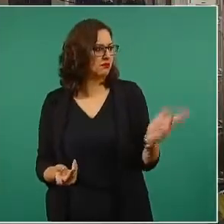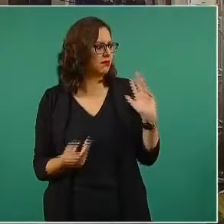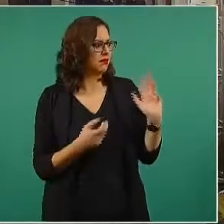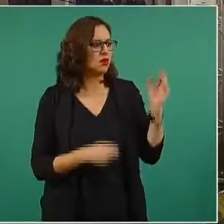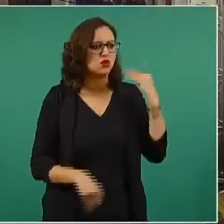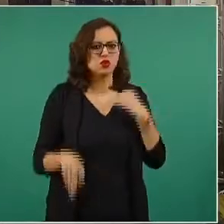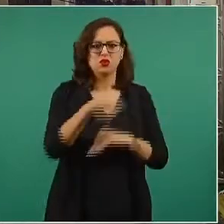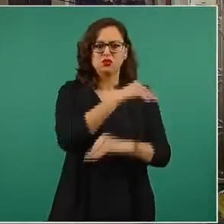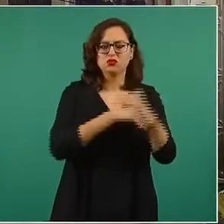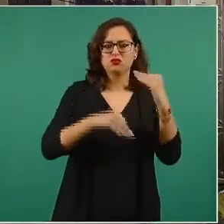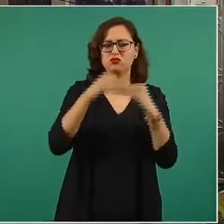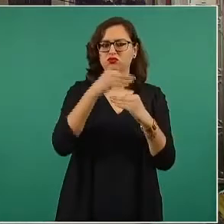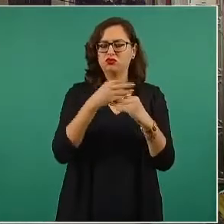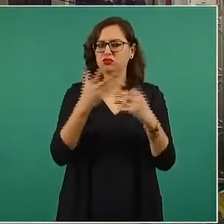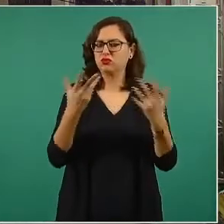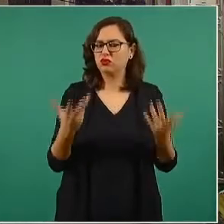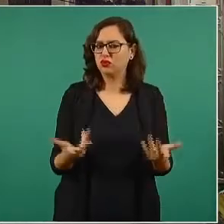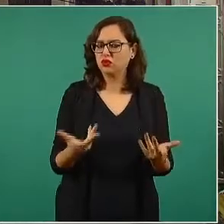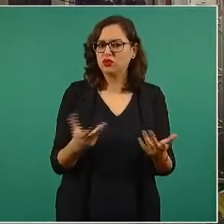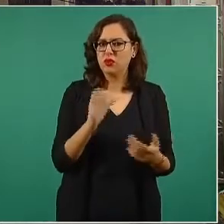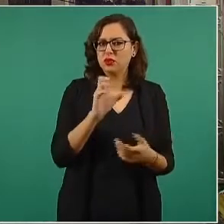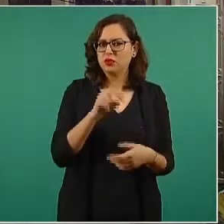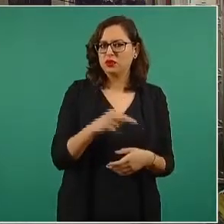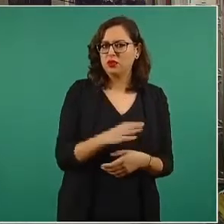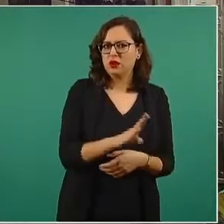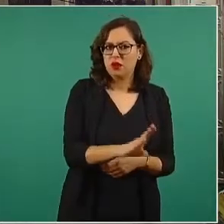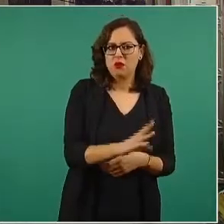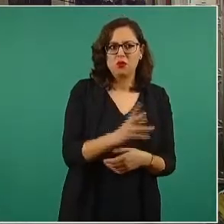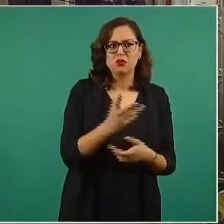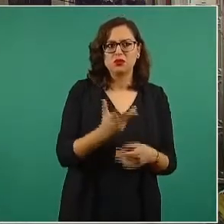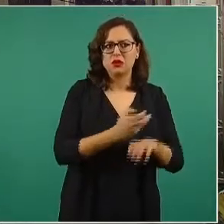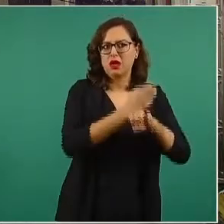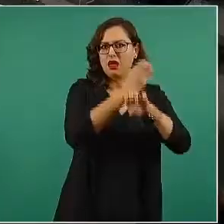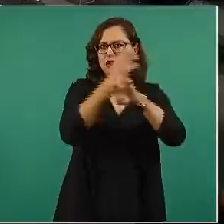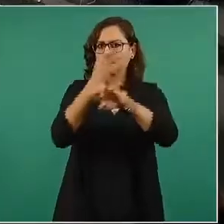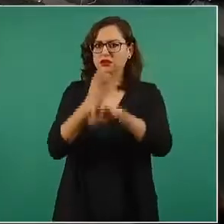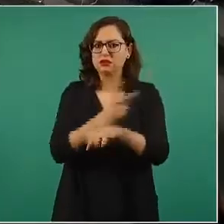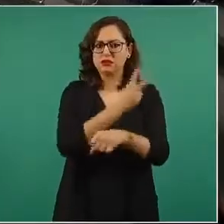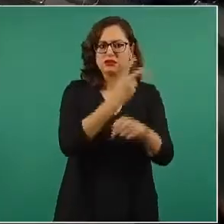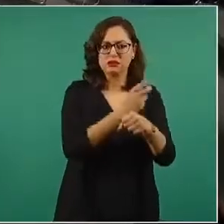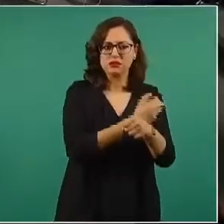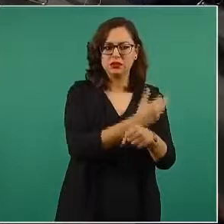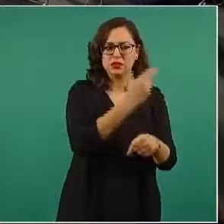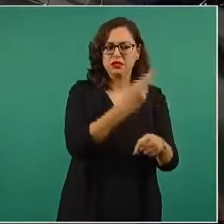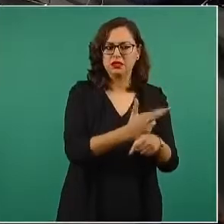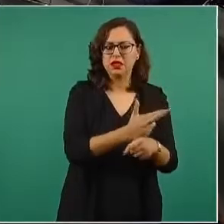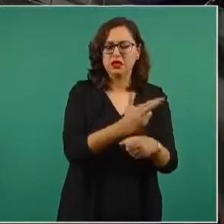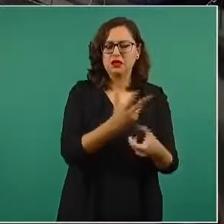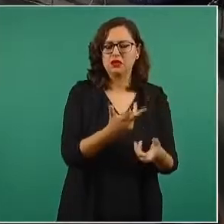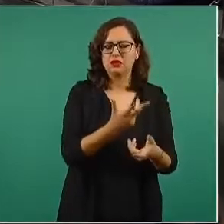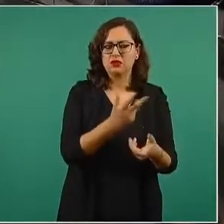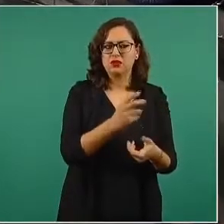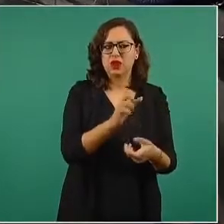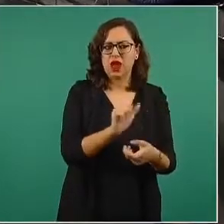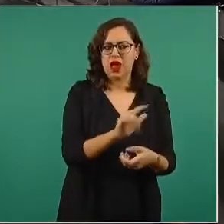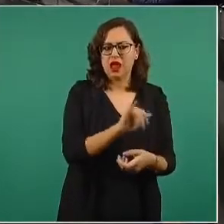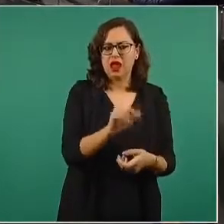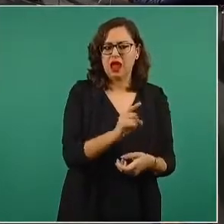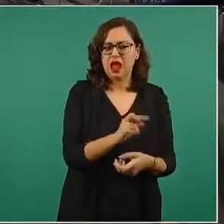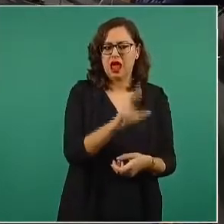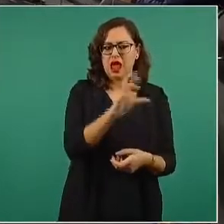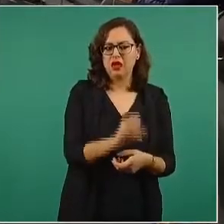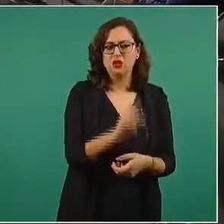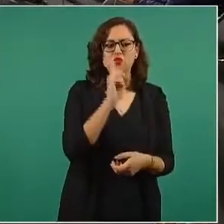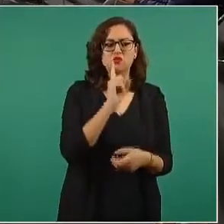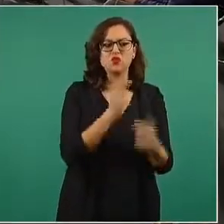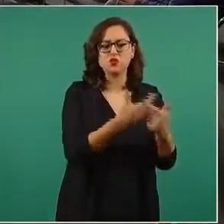la Comisión Nacional de Búsqueda, de las comisiones nacionales, al subsecretario Alejandro Encinas, y a los colectivos